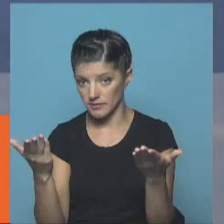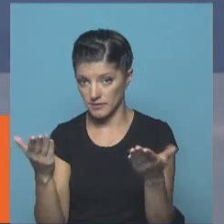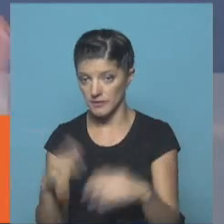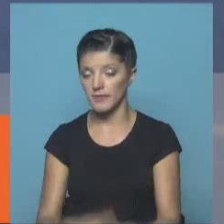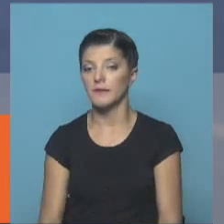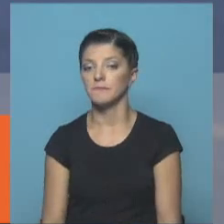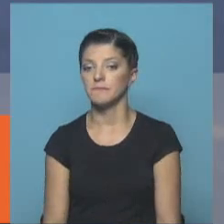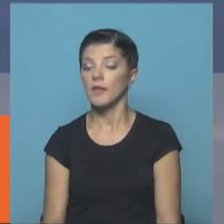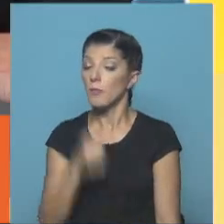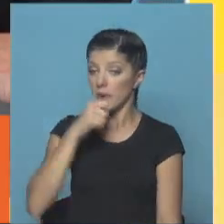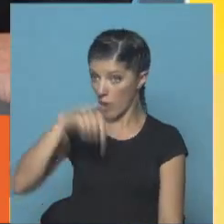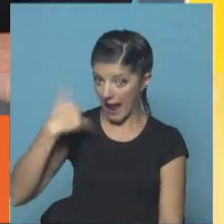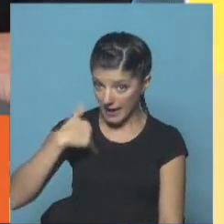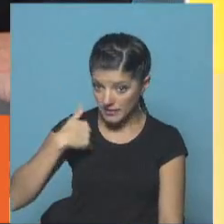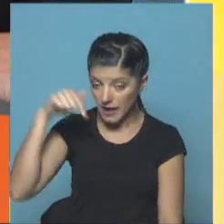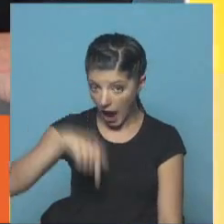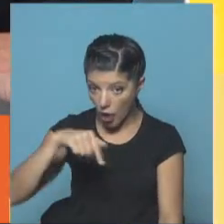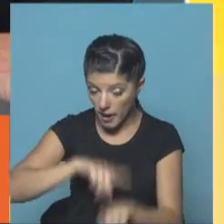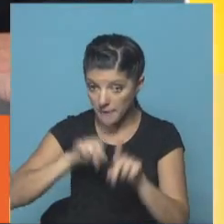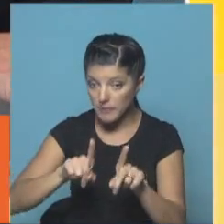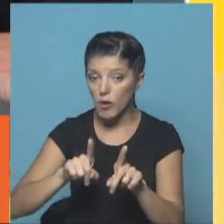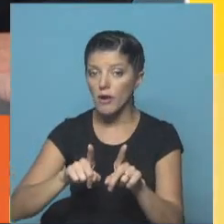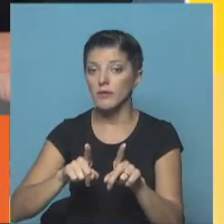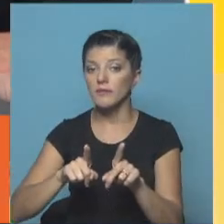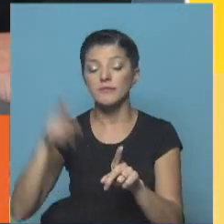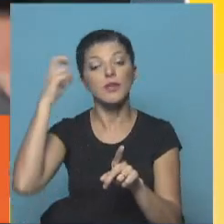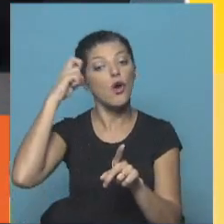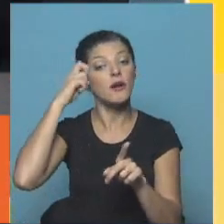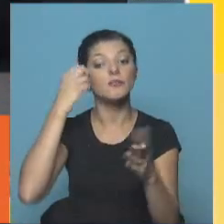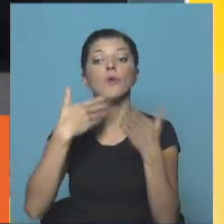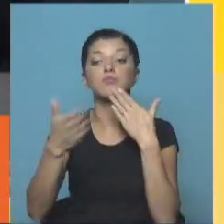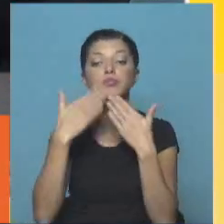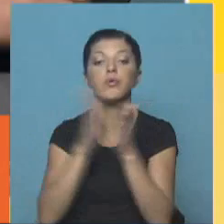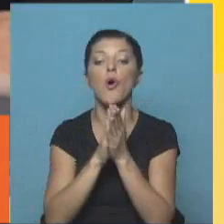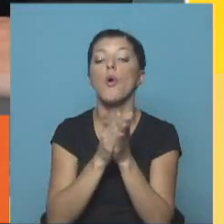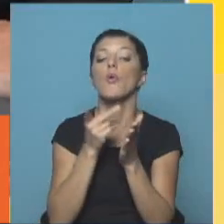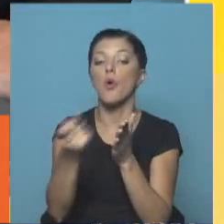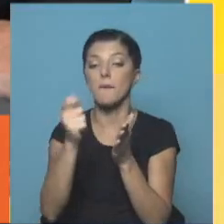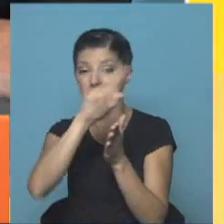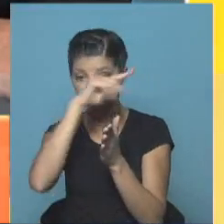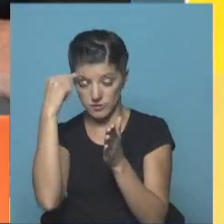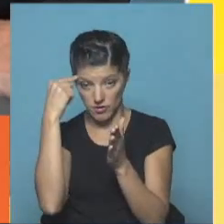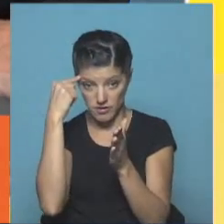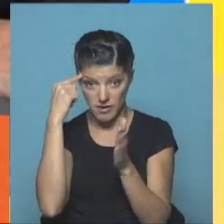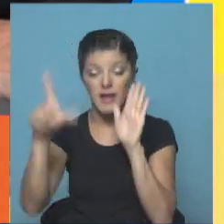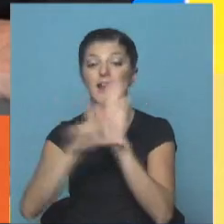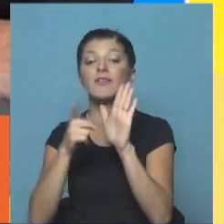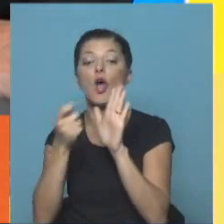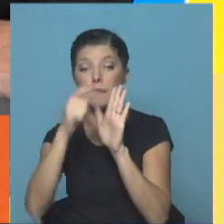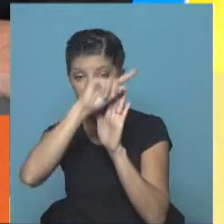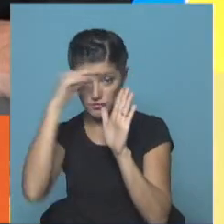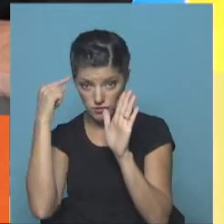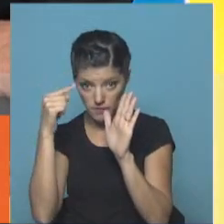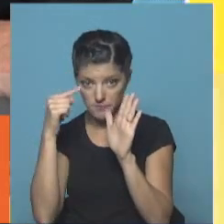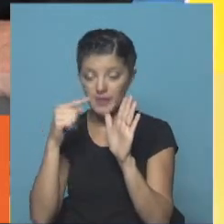de desarrollo. Aquí mismo en Argentina estamos discutiendo en este momento en el Parlamento un compre nacional, una reforma de la ley de compra nacional. Un acuerdo